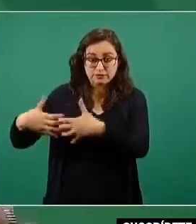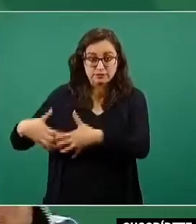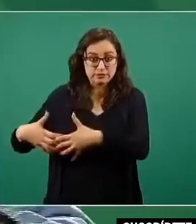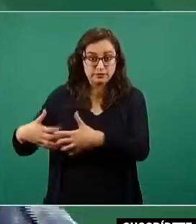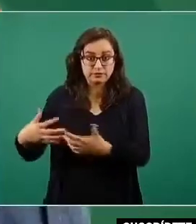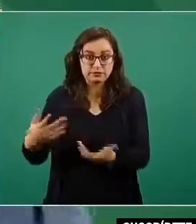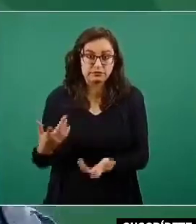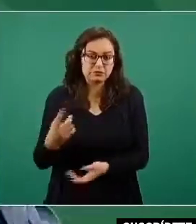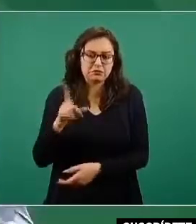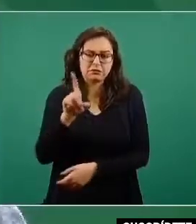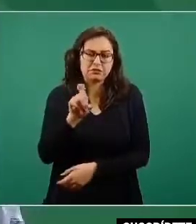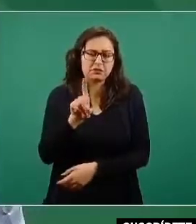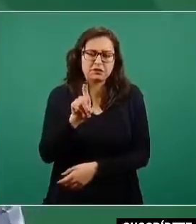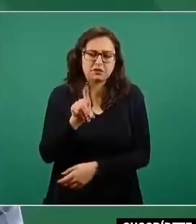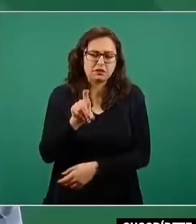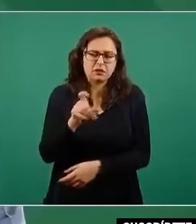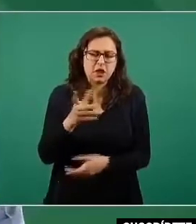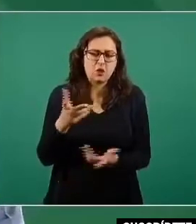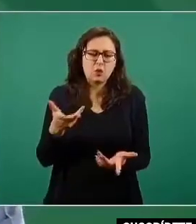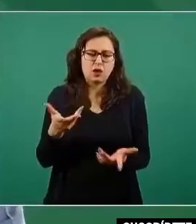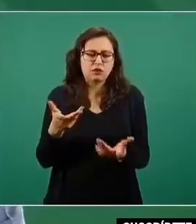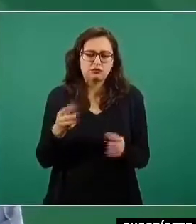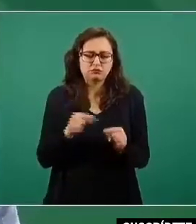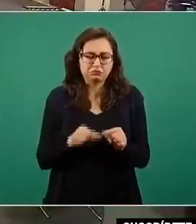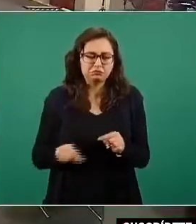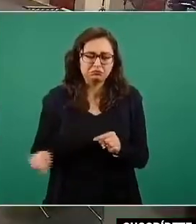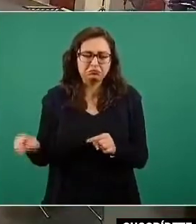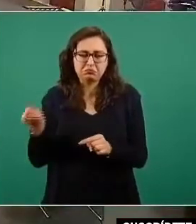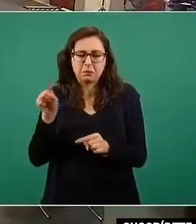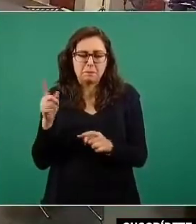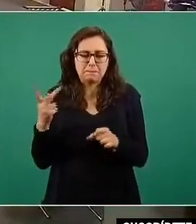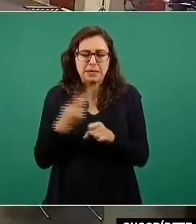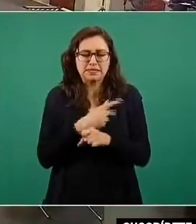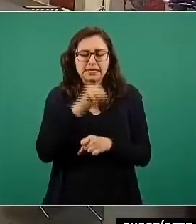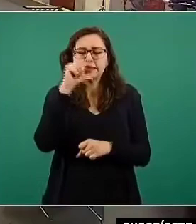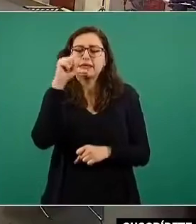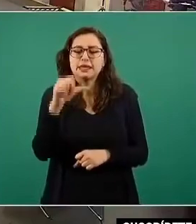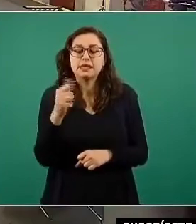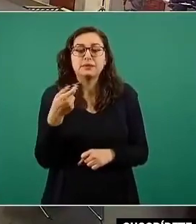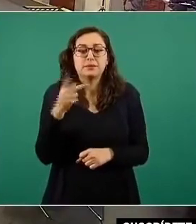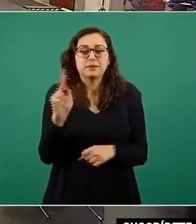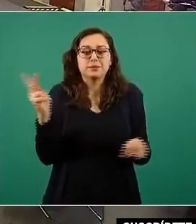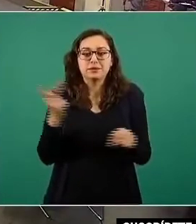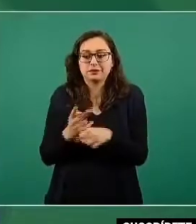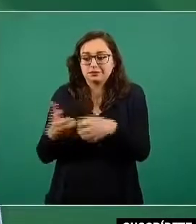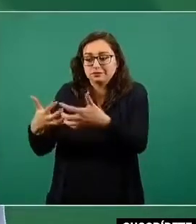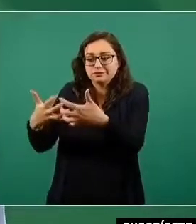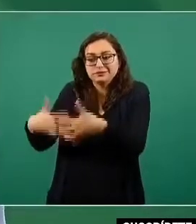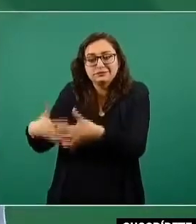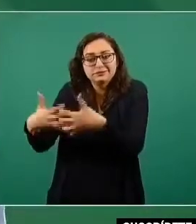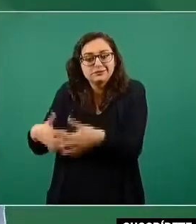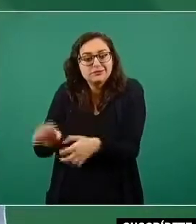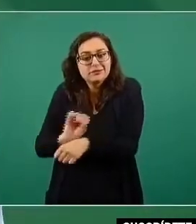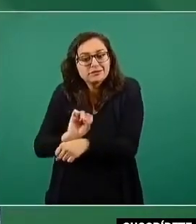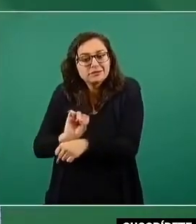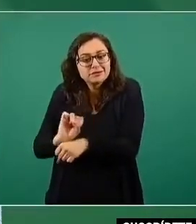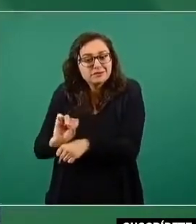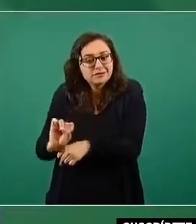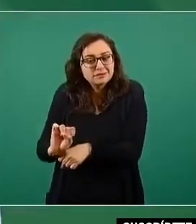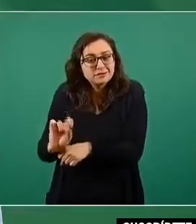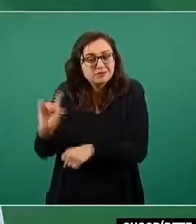el agua no se pasa al tubito. Pero aquí la preocupación es que la potencia del aparato